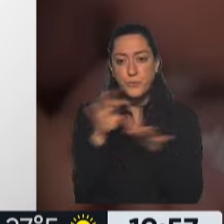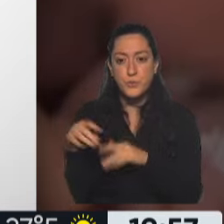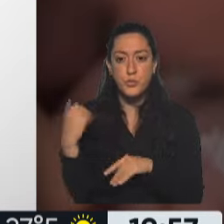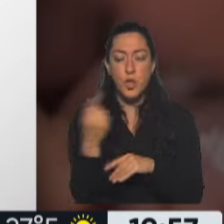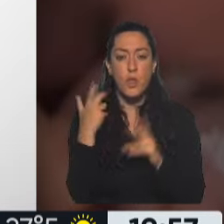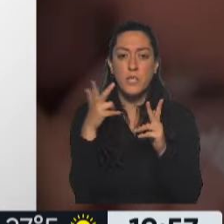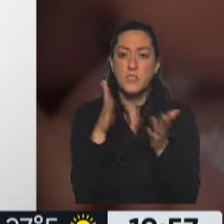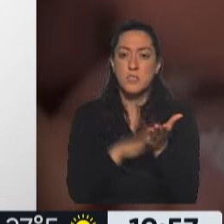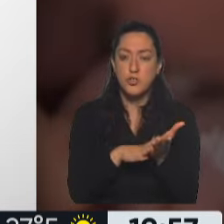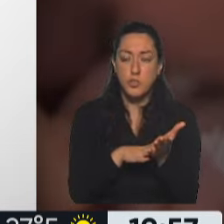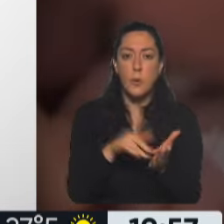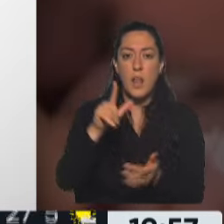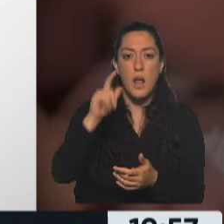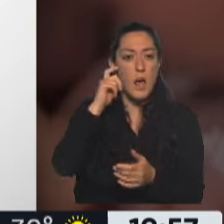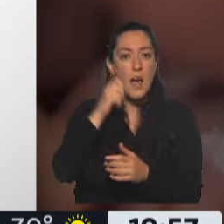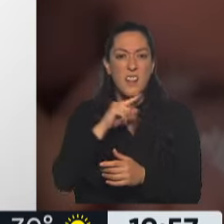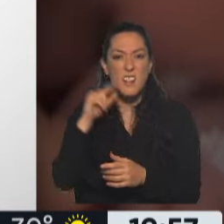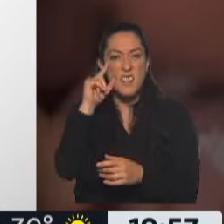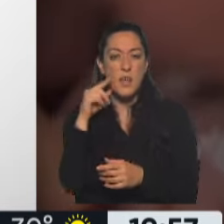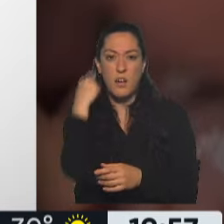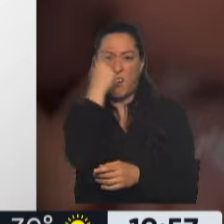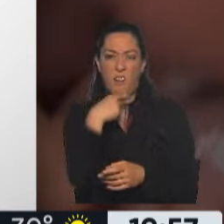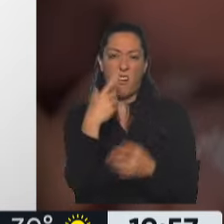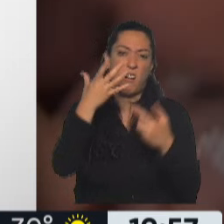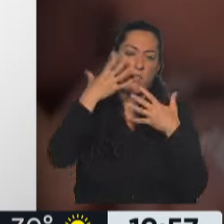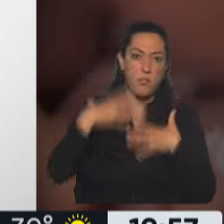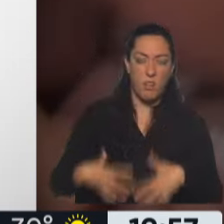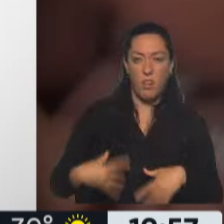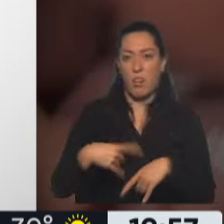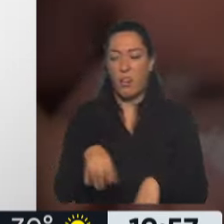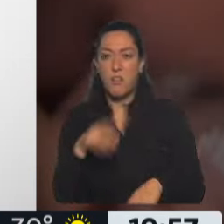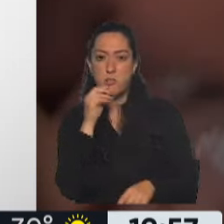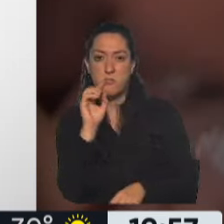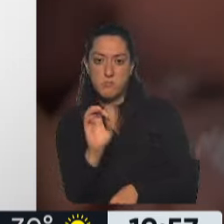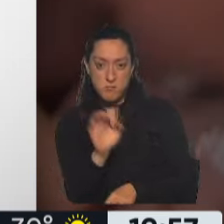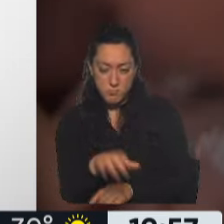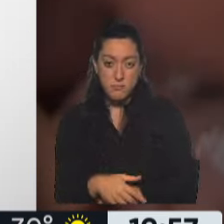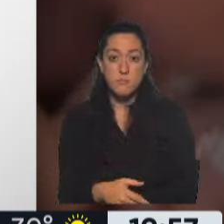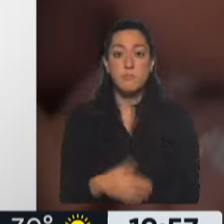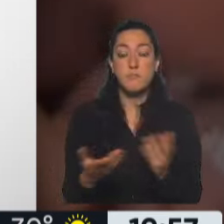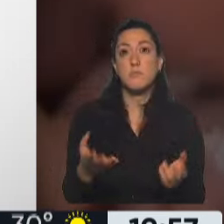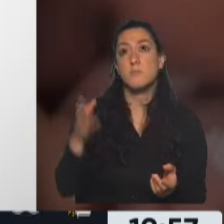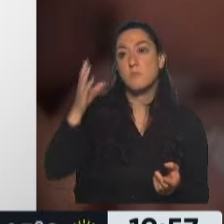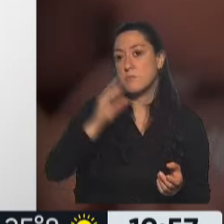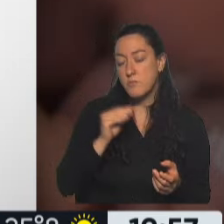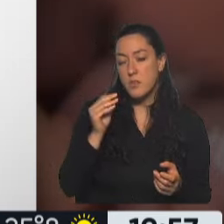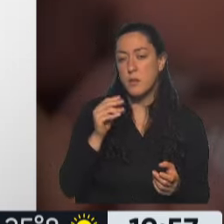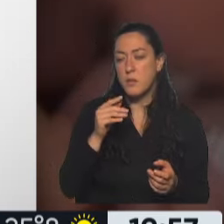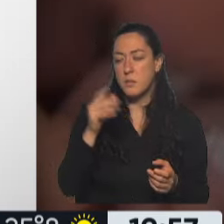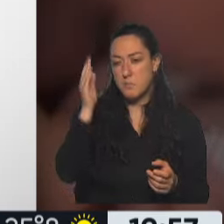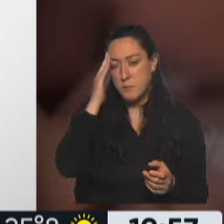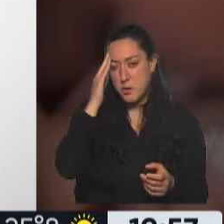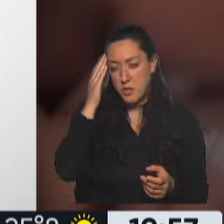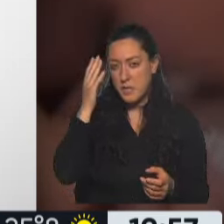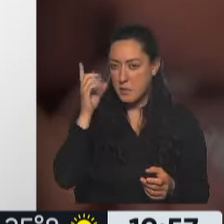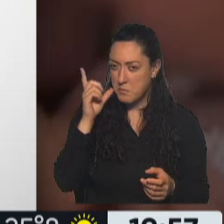la apariencia física de Elegante. Sí, recuerden que tiempo atrás... si mal no recuerdo, y la memoria no